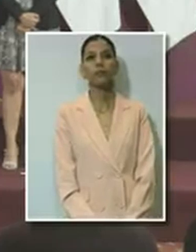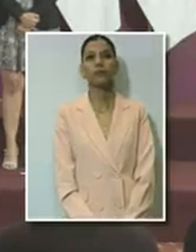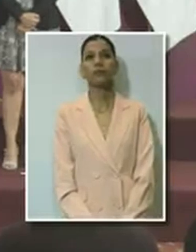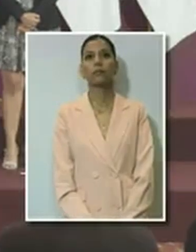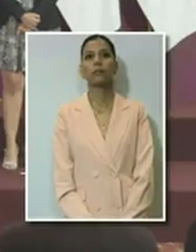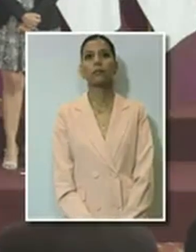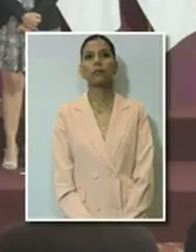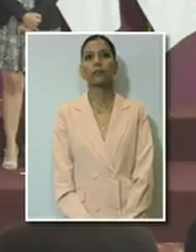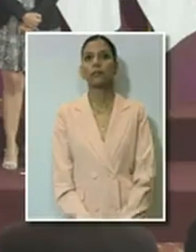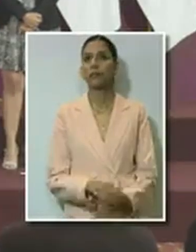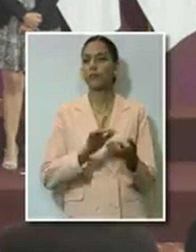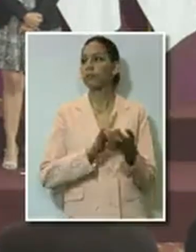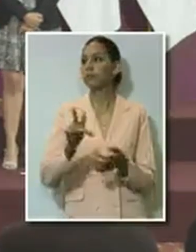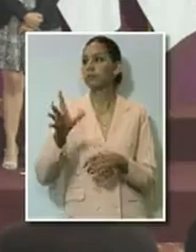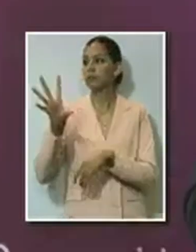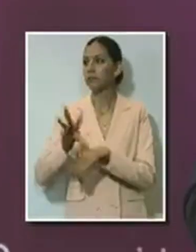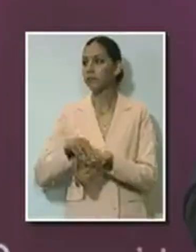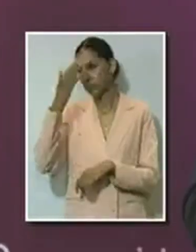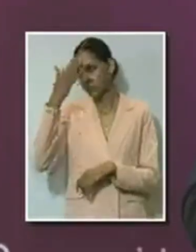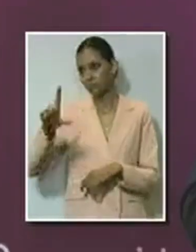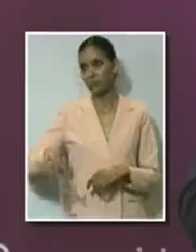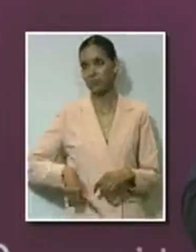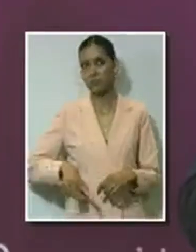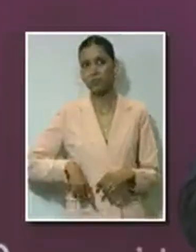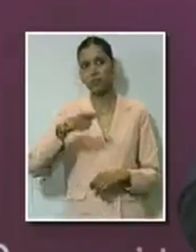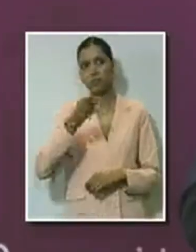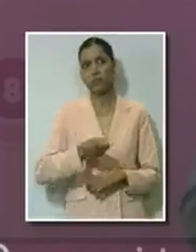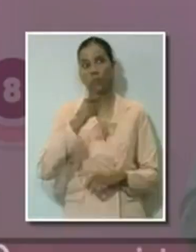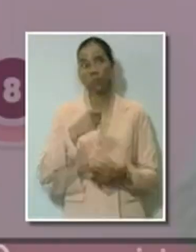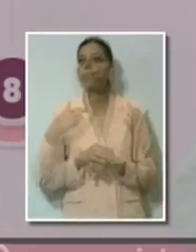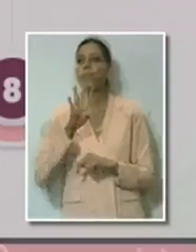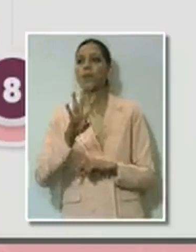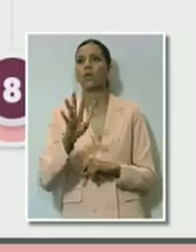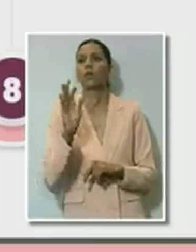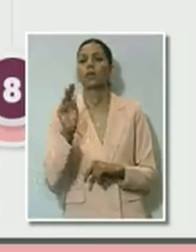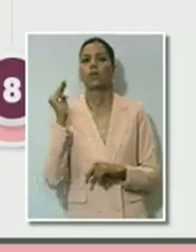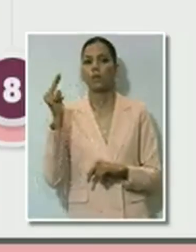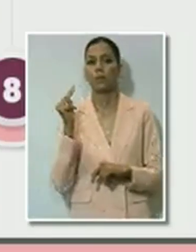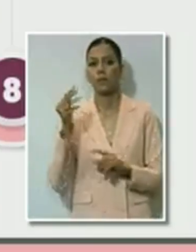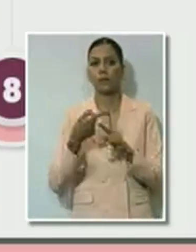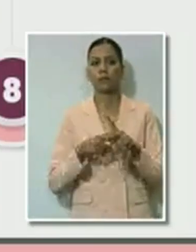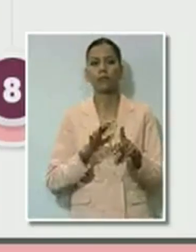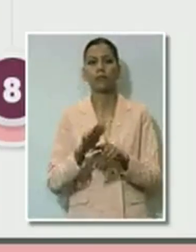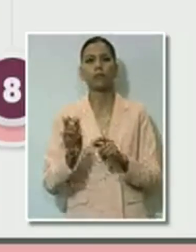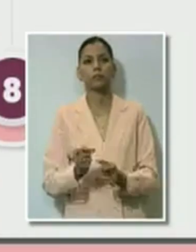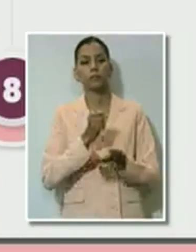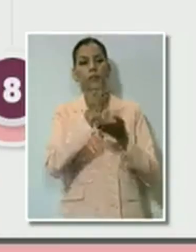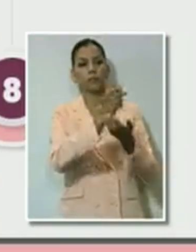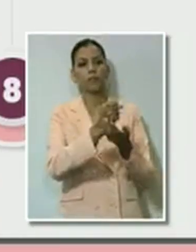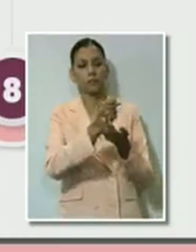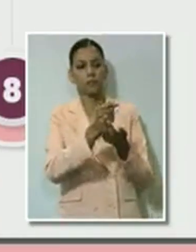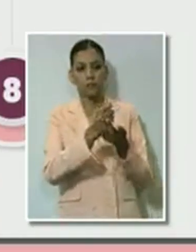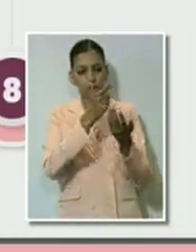Fernández, quien señaló que será en los municipios de Aquila, Coahuayana y Chinicuila, donde se invertirá 93.6 millones